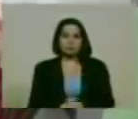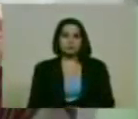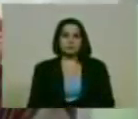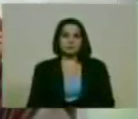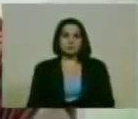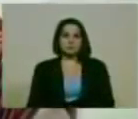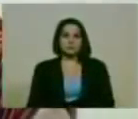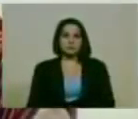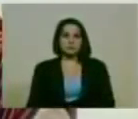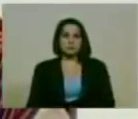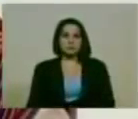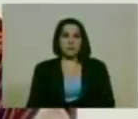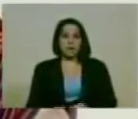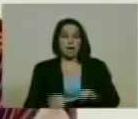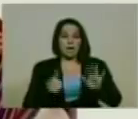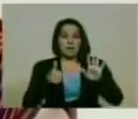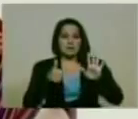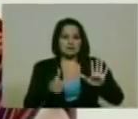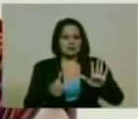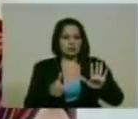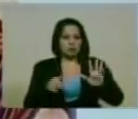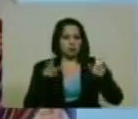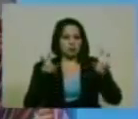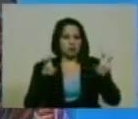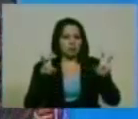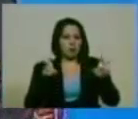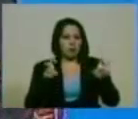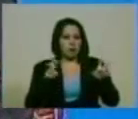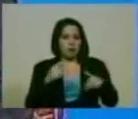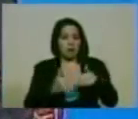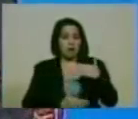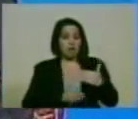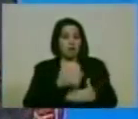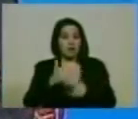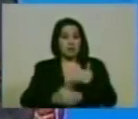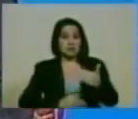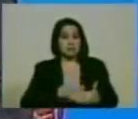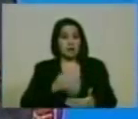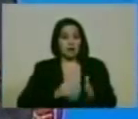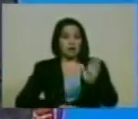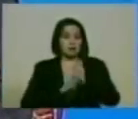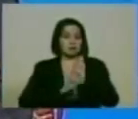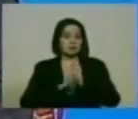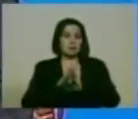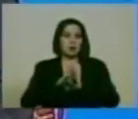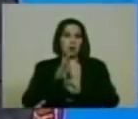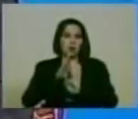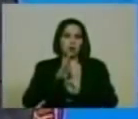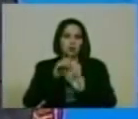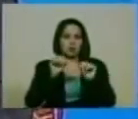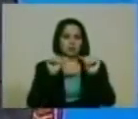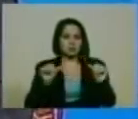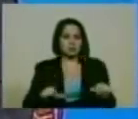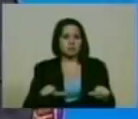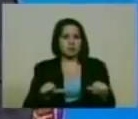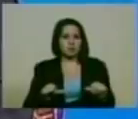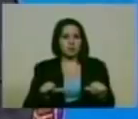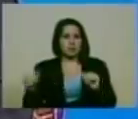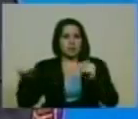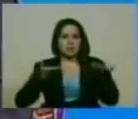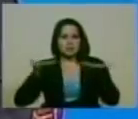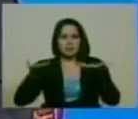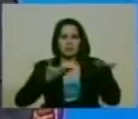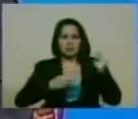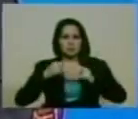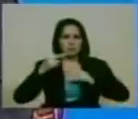Y en sexto lugar, el sexto tema, avanzar en el desarrollo del sistema de servicios e